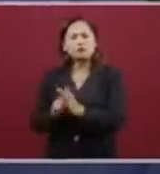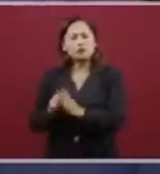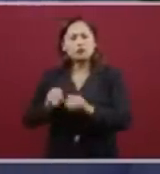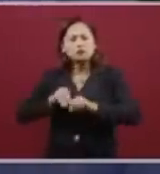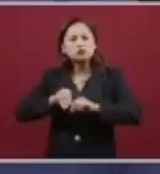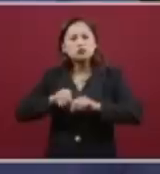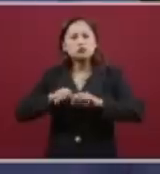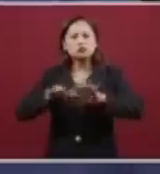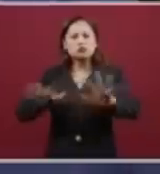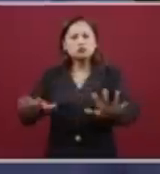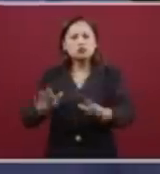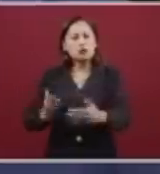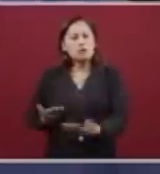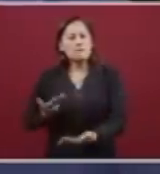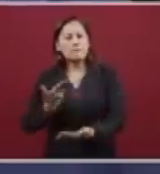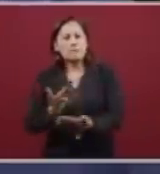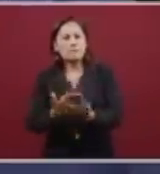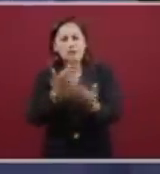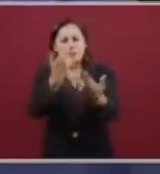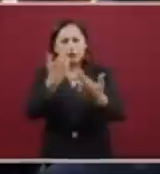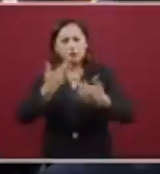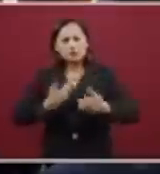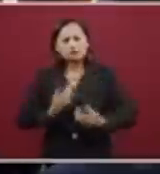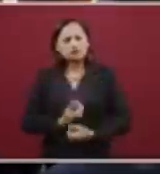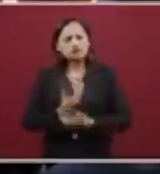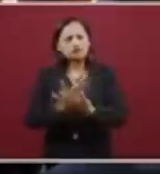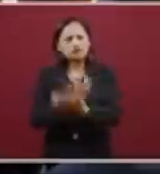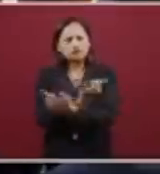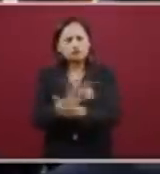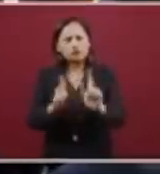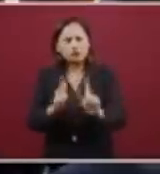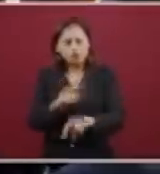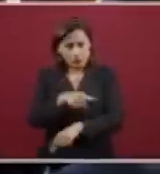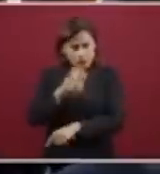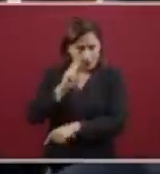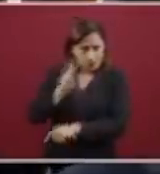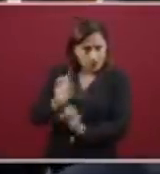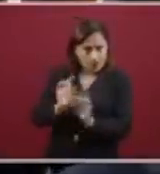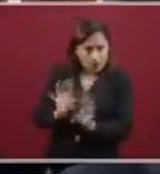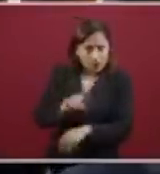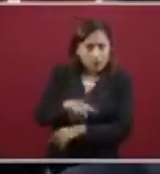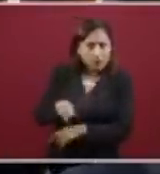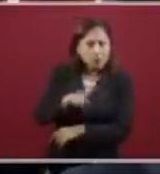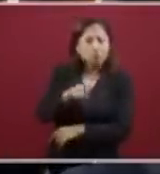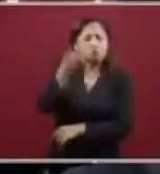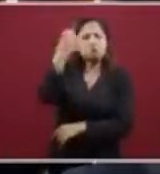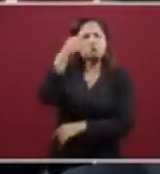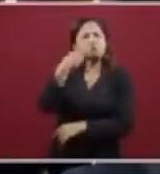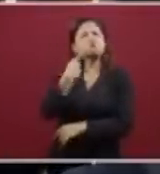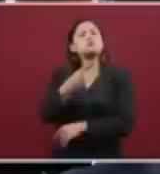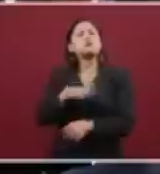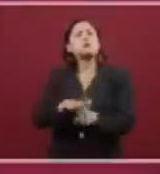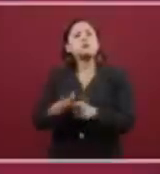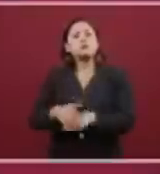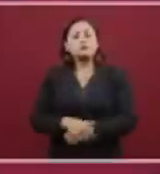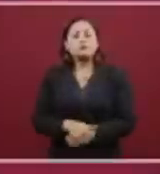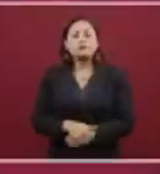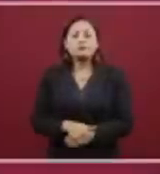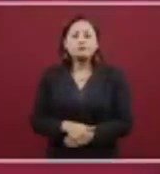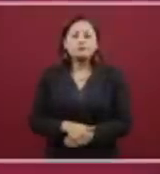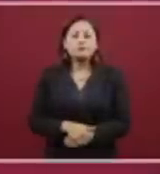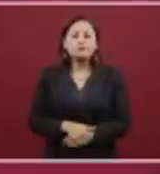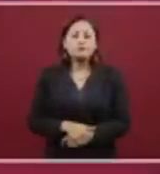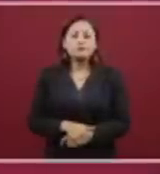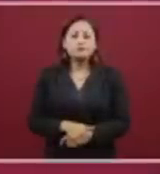expresión ya lo vio usted y qué opinión tiene qué van a hacer